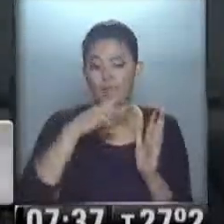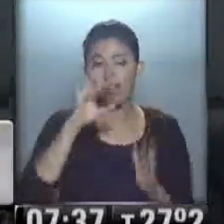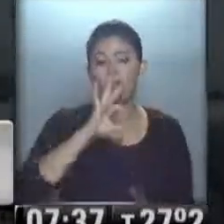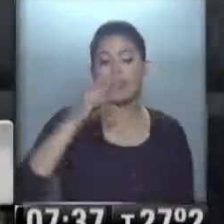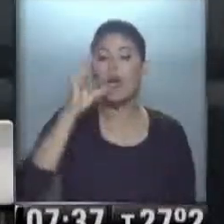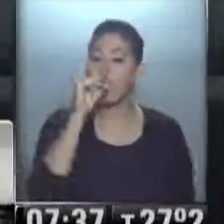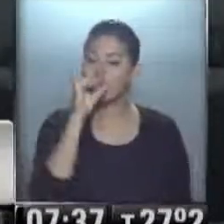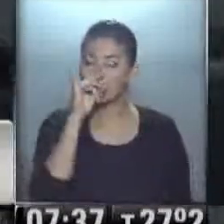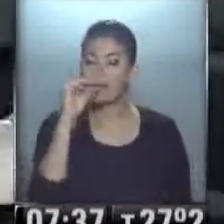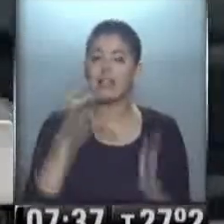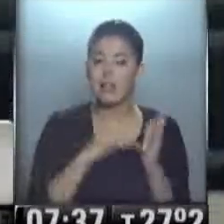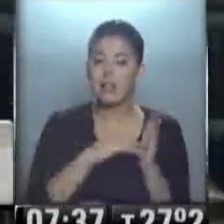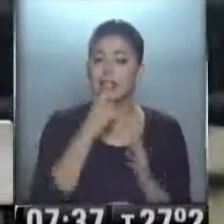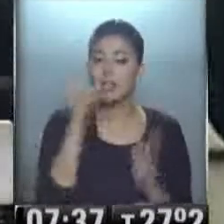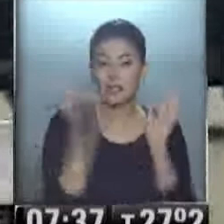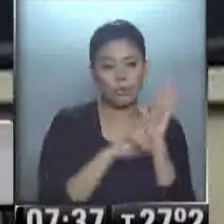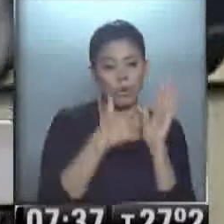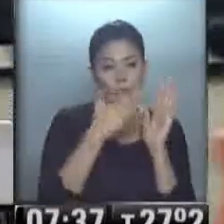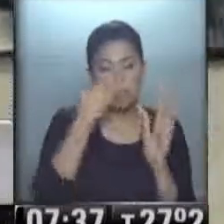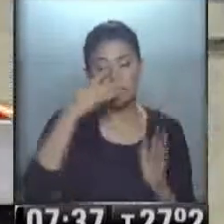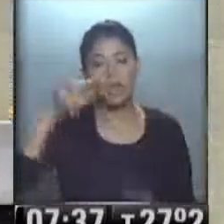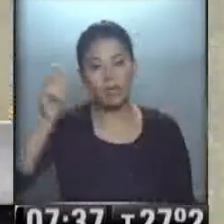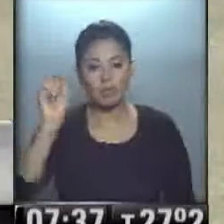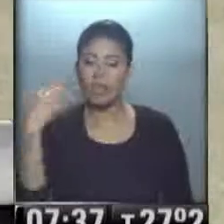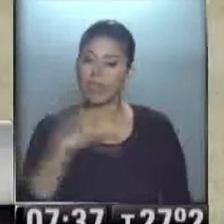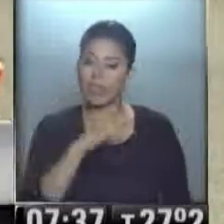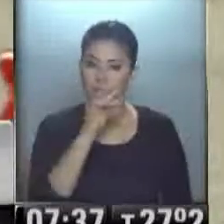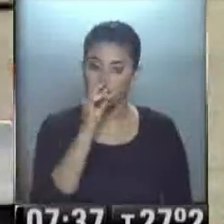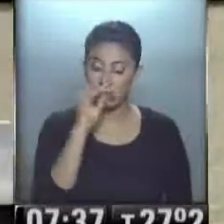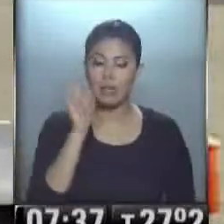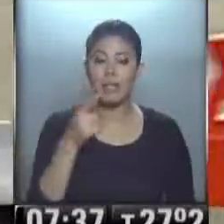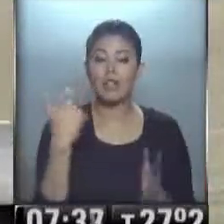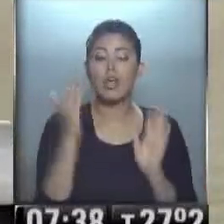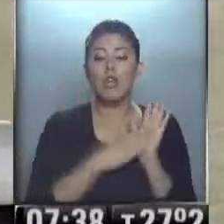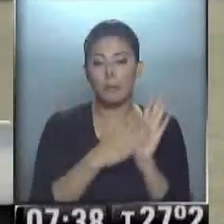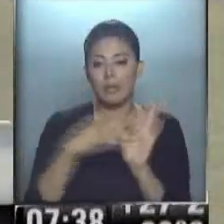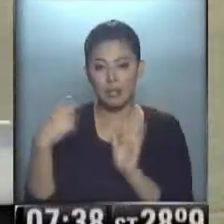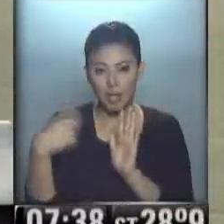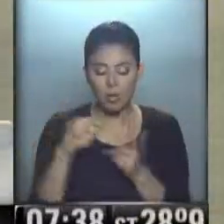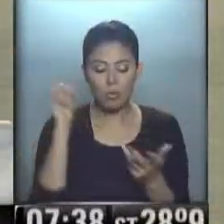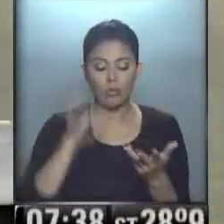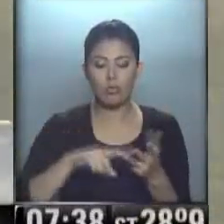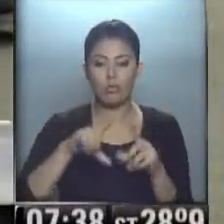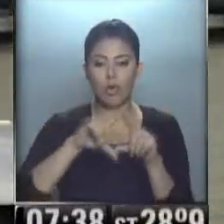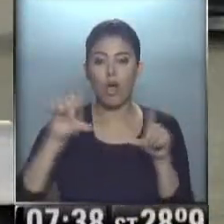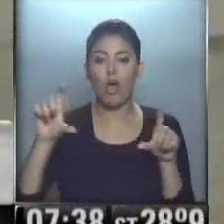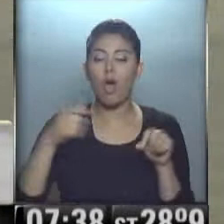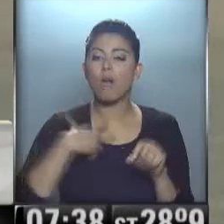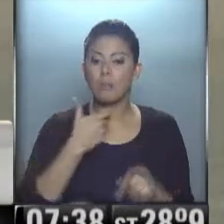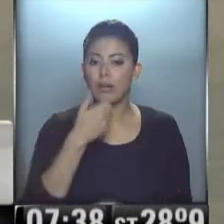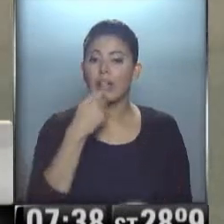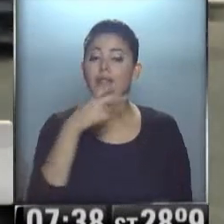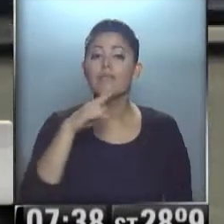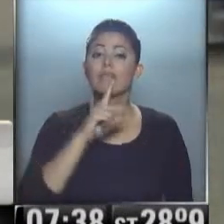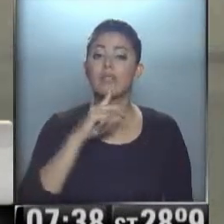si si uno no es el titular del vehículo el comprobante del seguro la obliga de verificación técnica vehicular